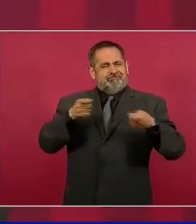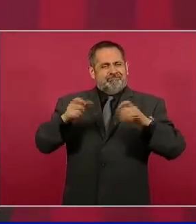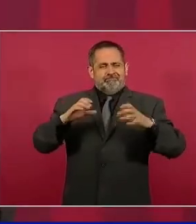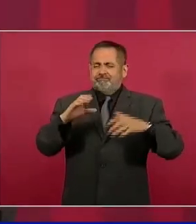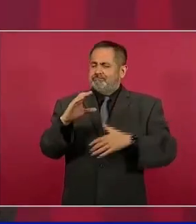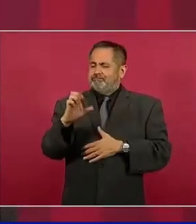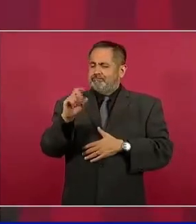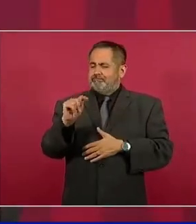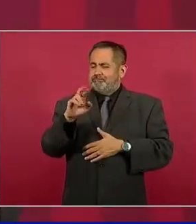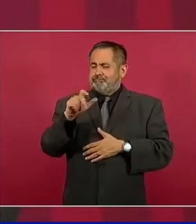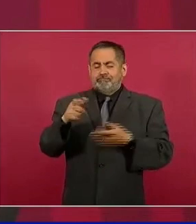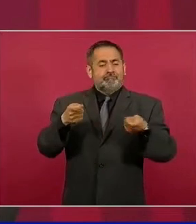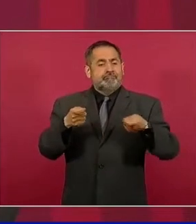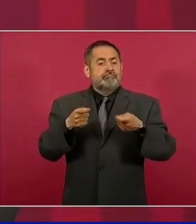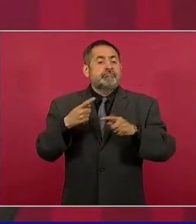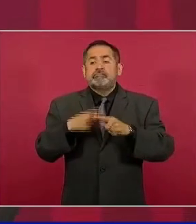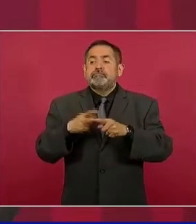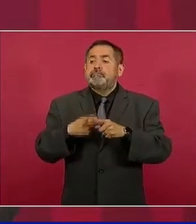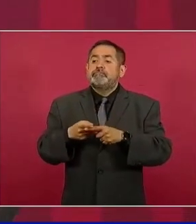escena política